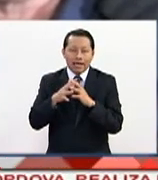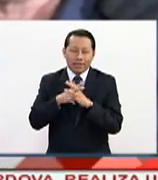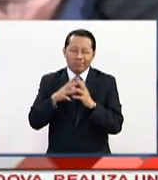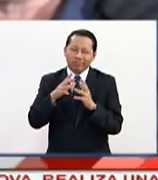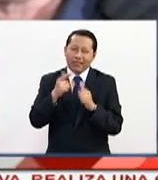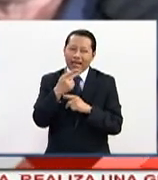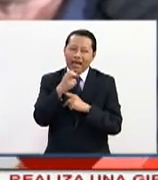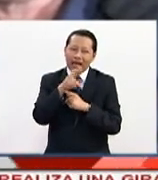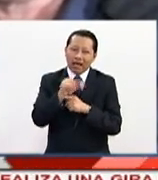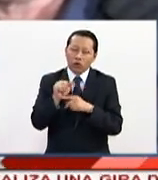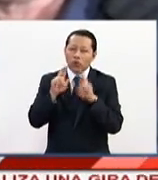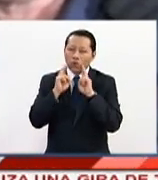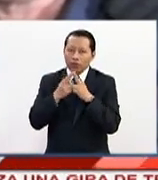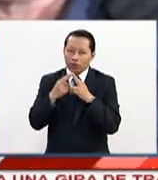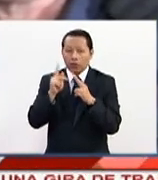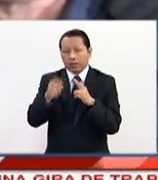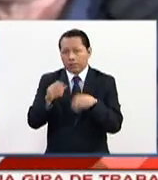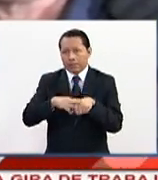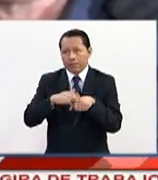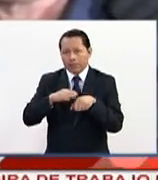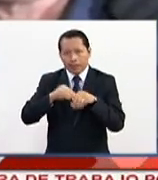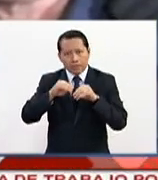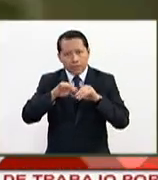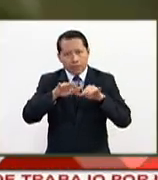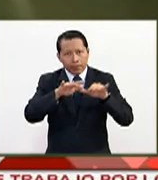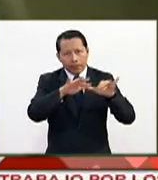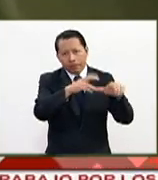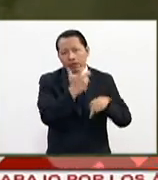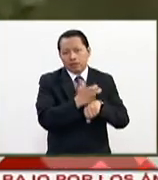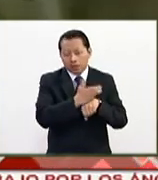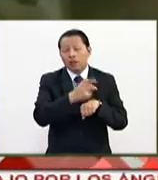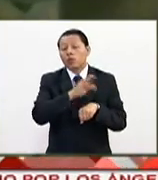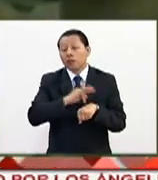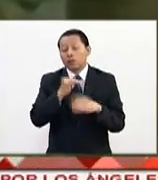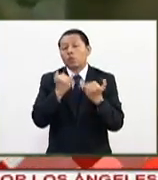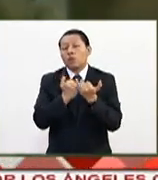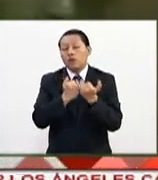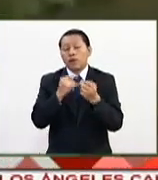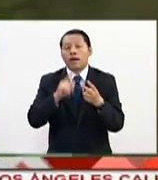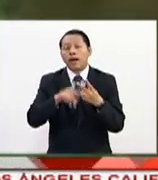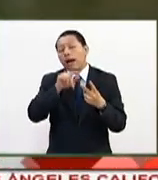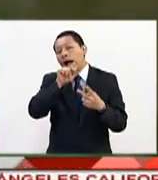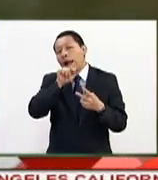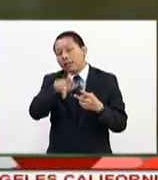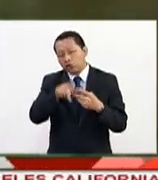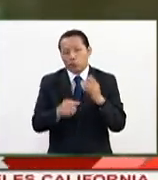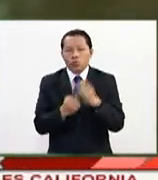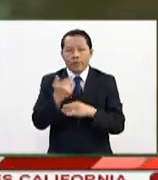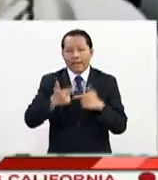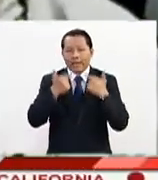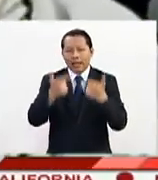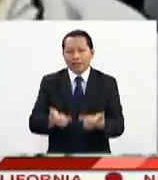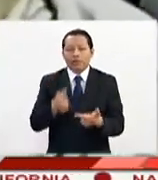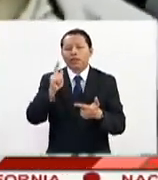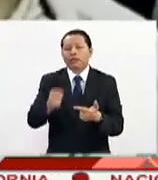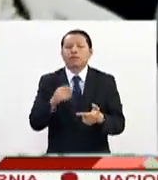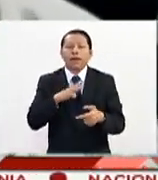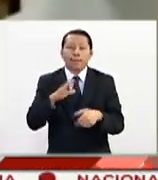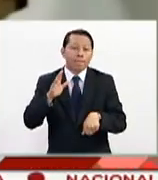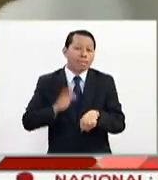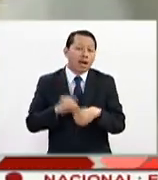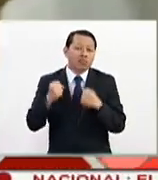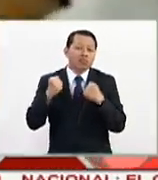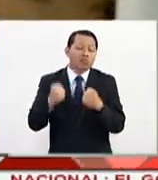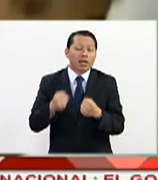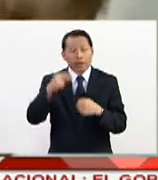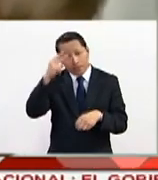quienes destacó su acelerada expansión en la Unión Americana. También se encuentra el cártel Jalisco Nueva Generación, una de las organizaciones más